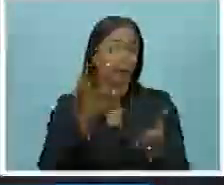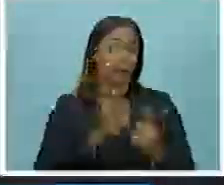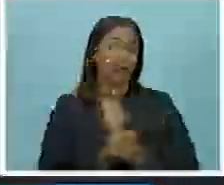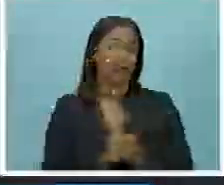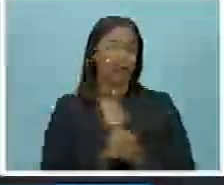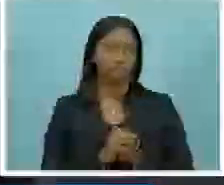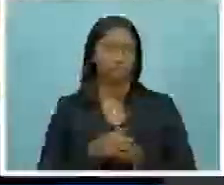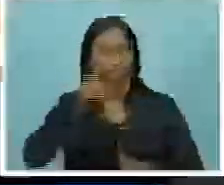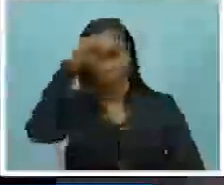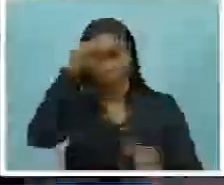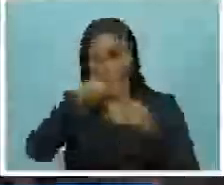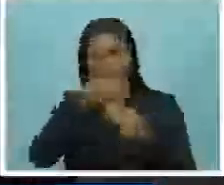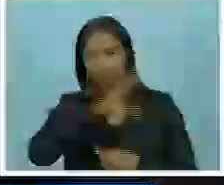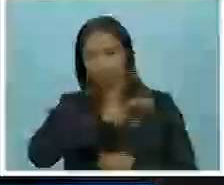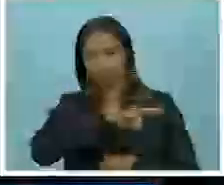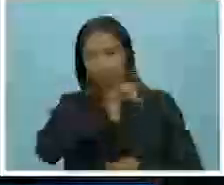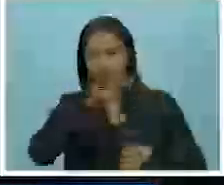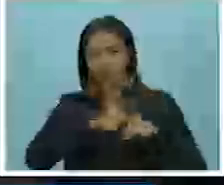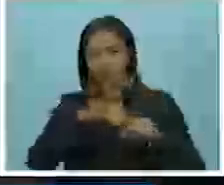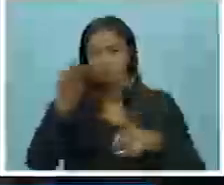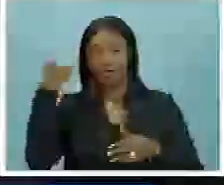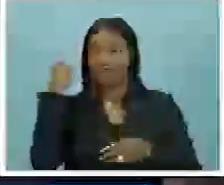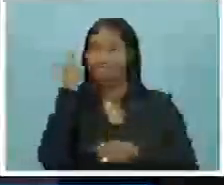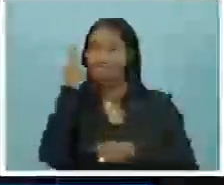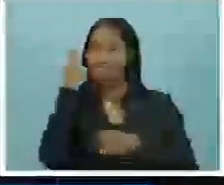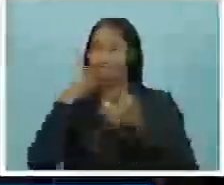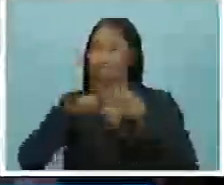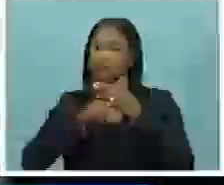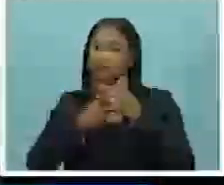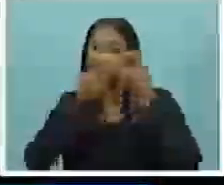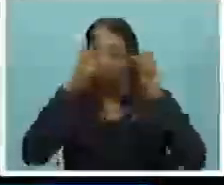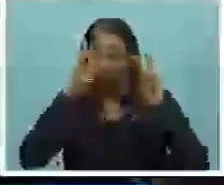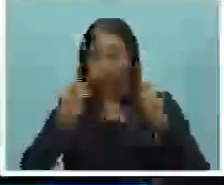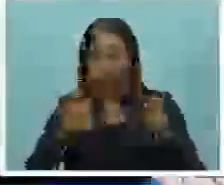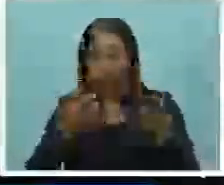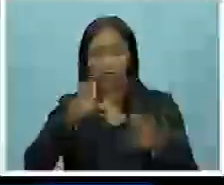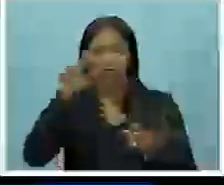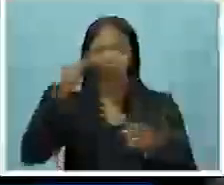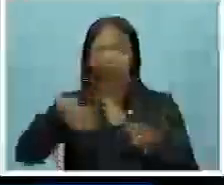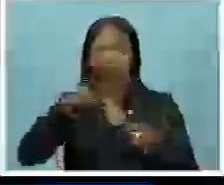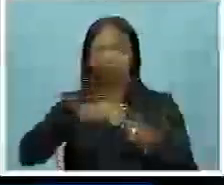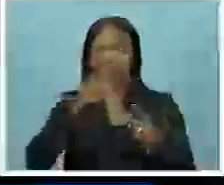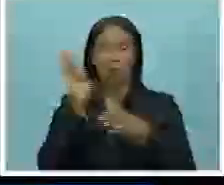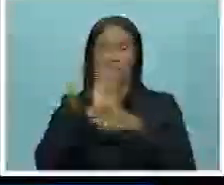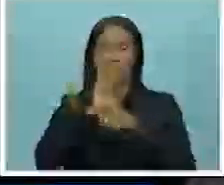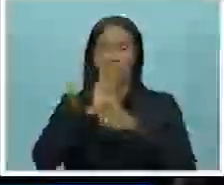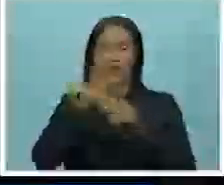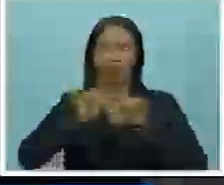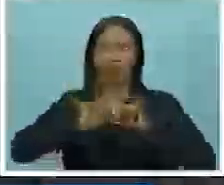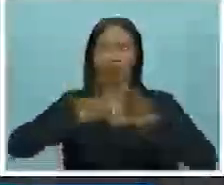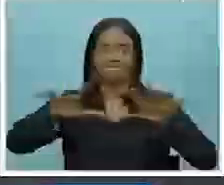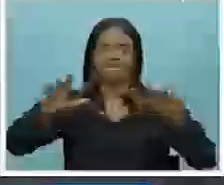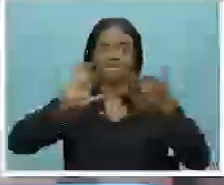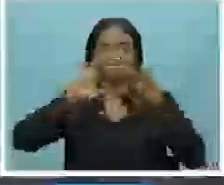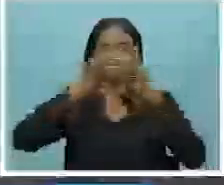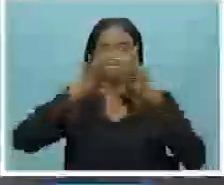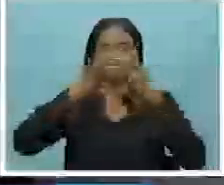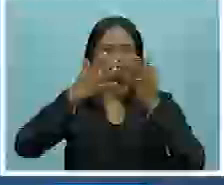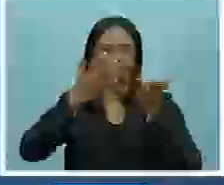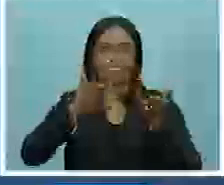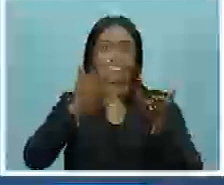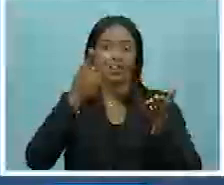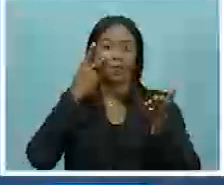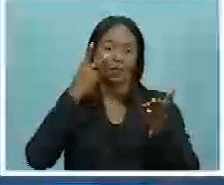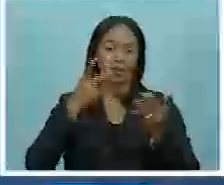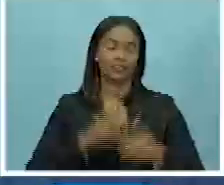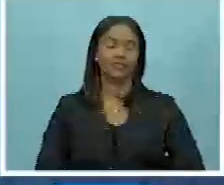recuerda que la Policía Nacional había iniciado las investigaciones del caso luego de que un video se hizo viral en las redes sociales y los